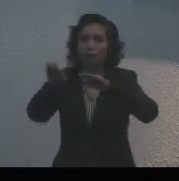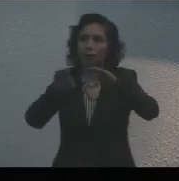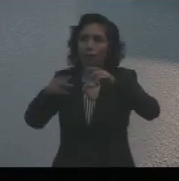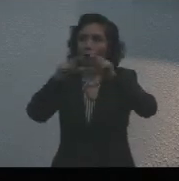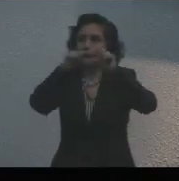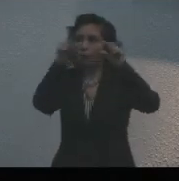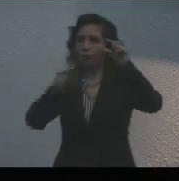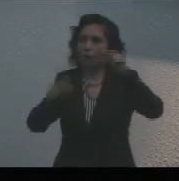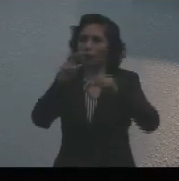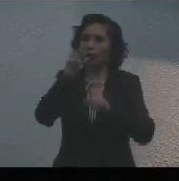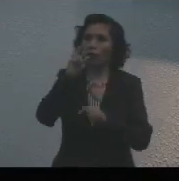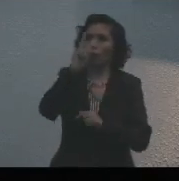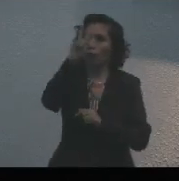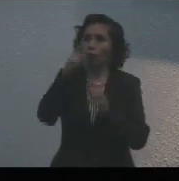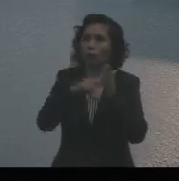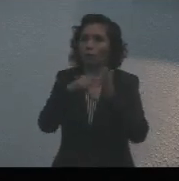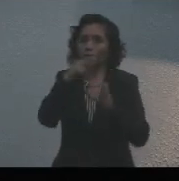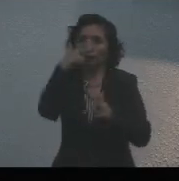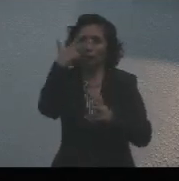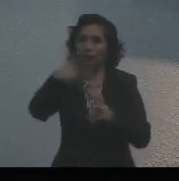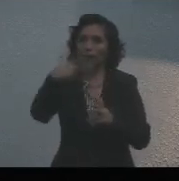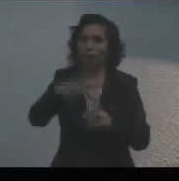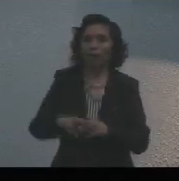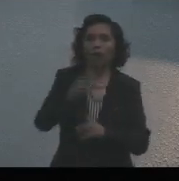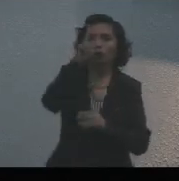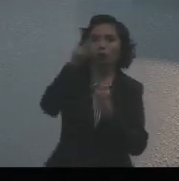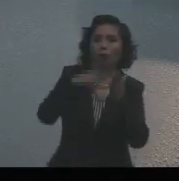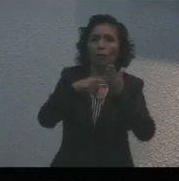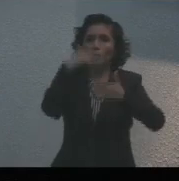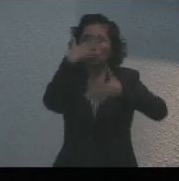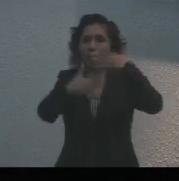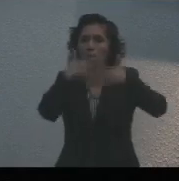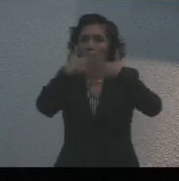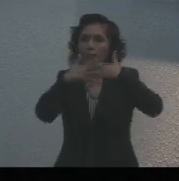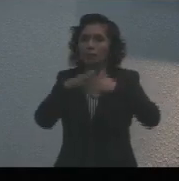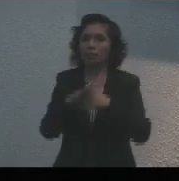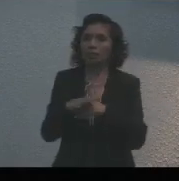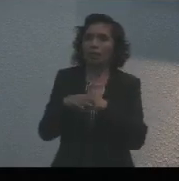1913-2013. 2015, Centenario de la Fuerza Aérea Mexicana.